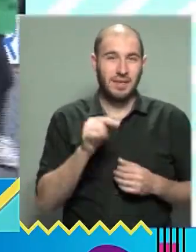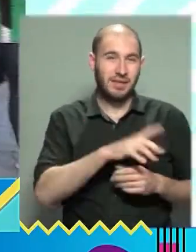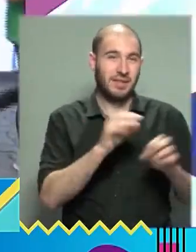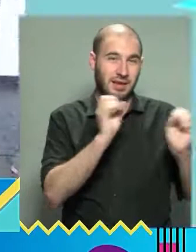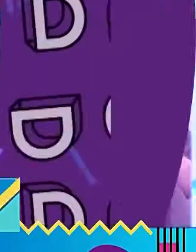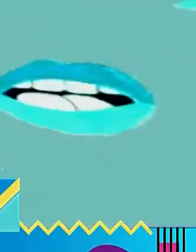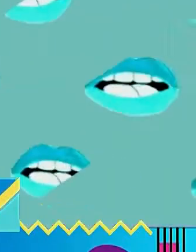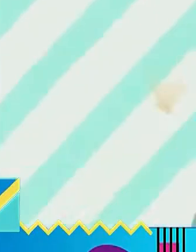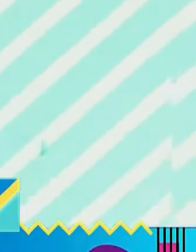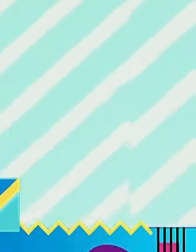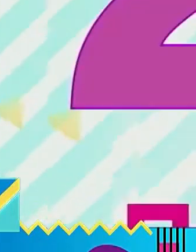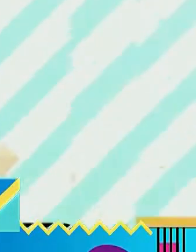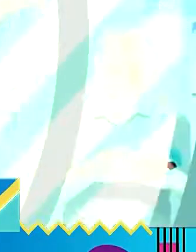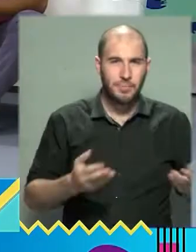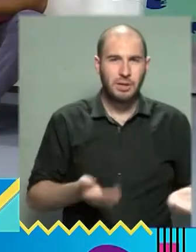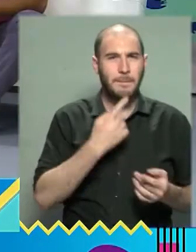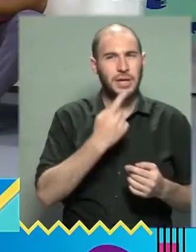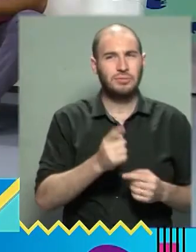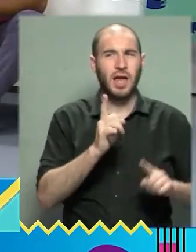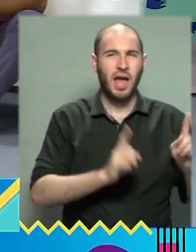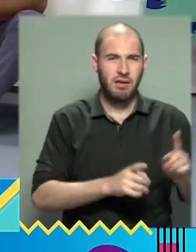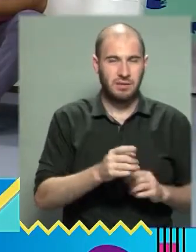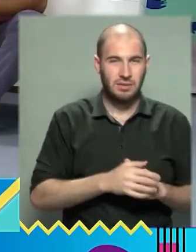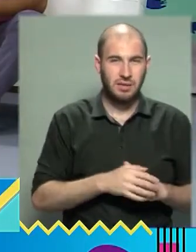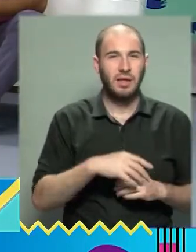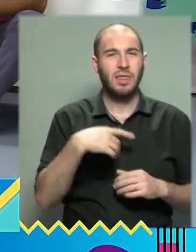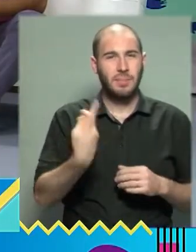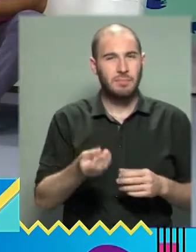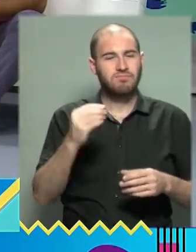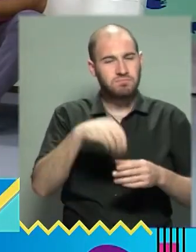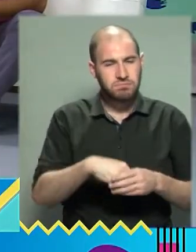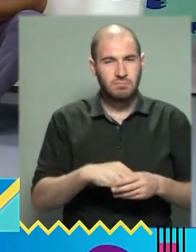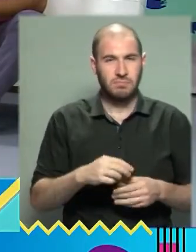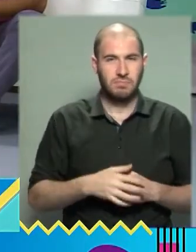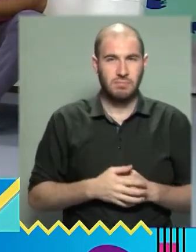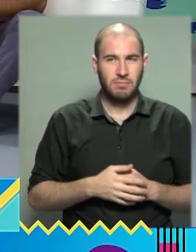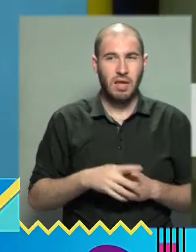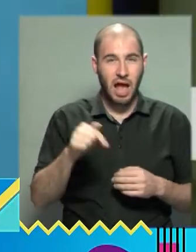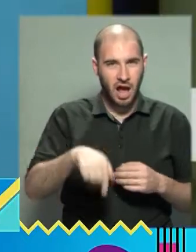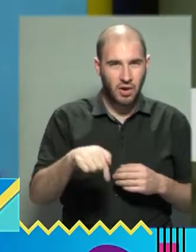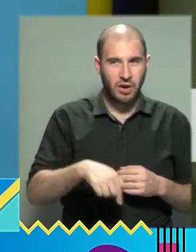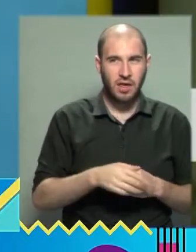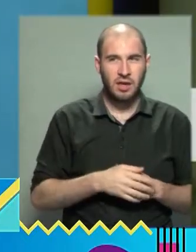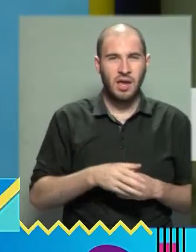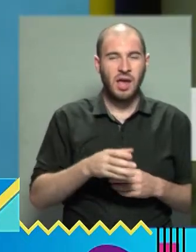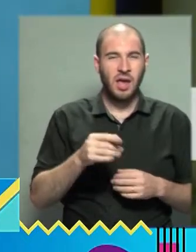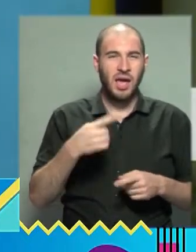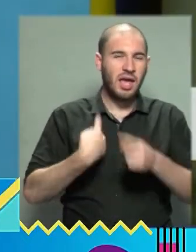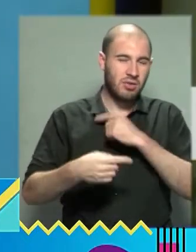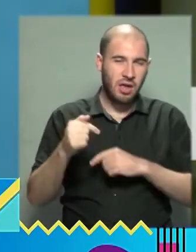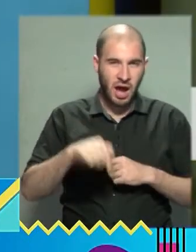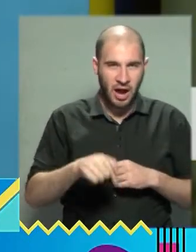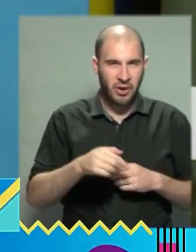Claramente lo que motiva, ¿no? La pregunta a veces, y ya metiéndonos un poco más en ahora y no irnos tan a la historia,